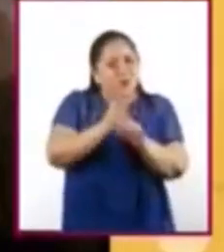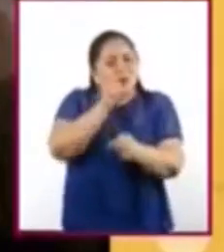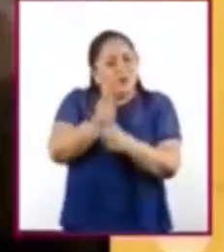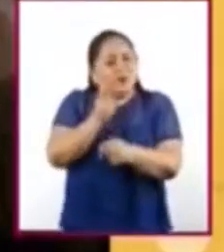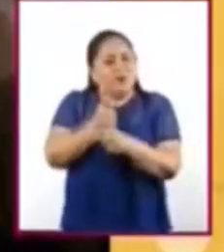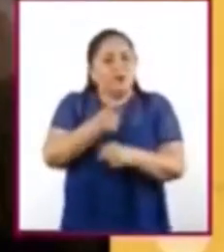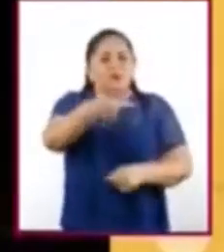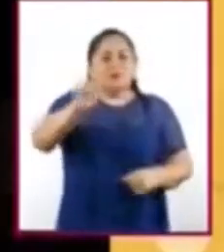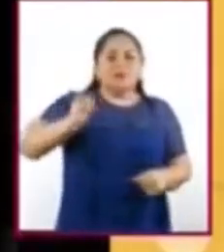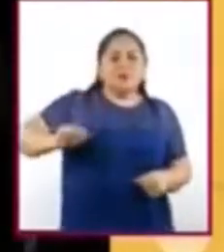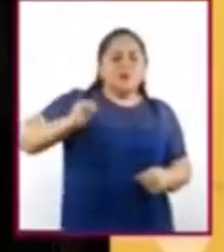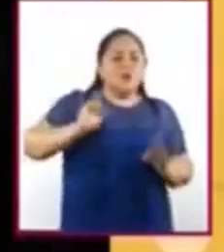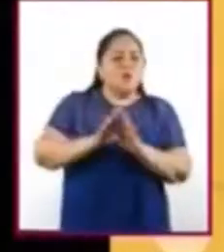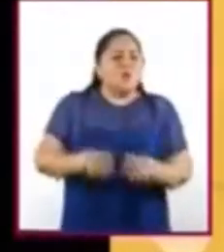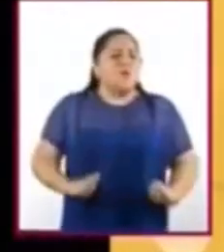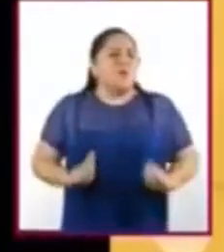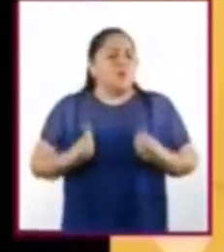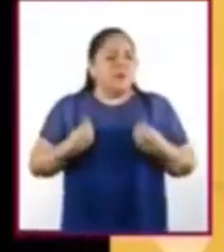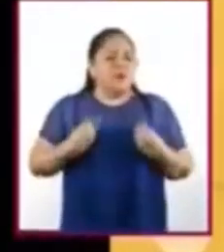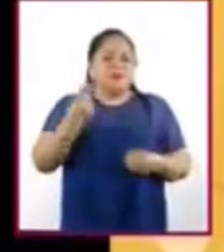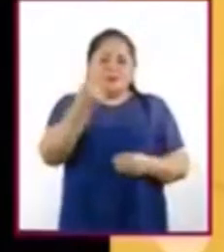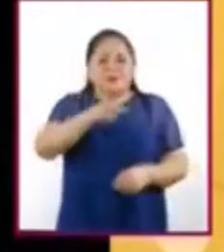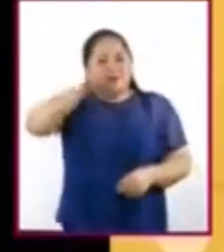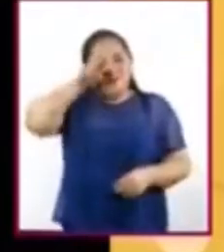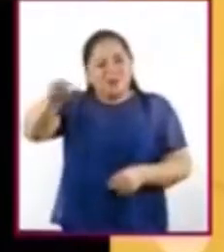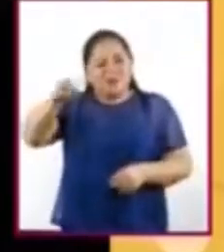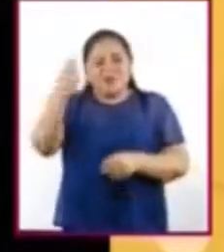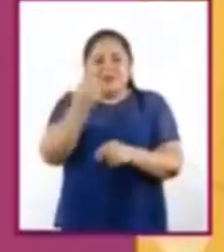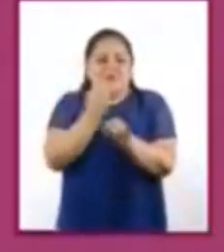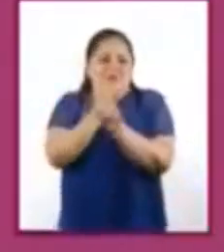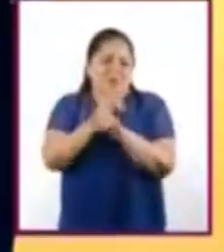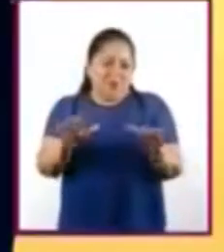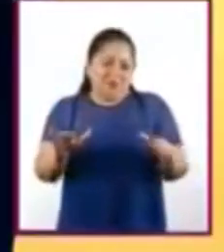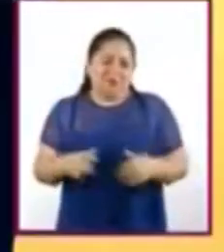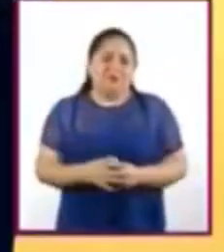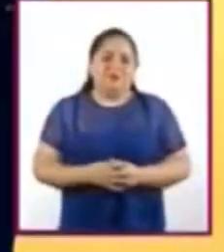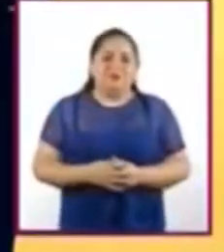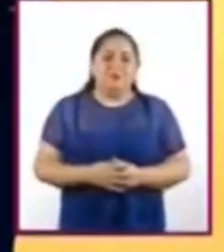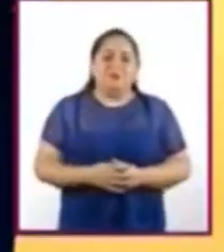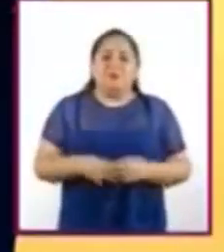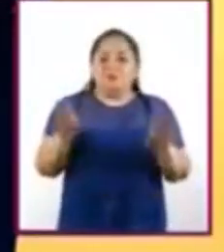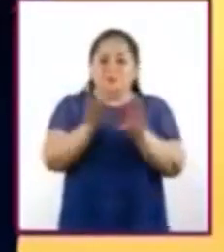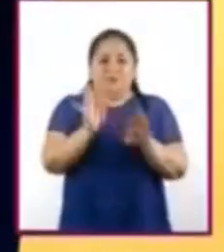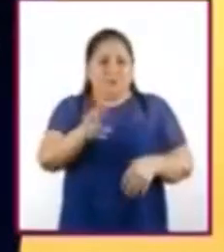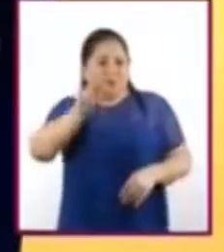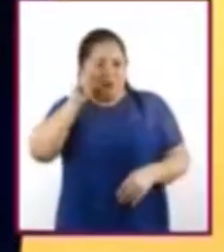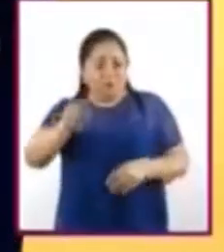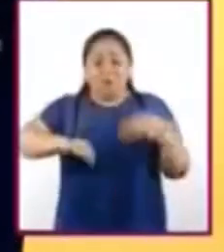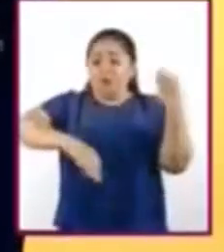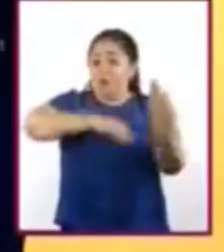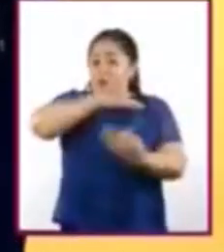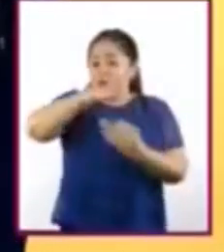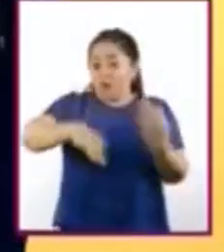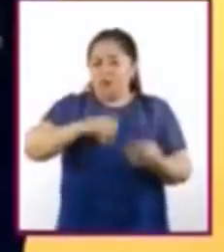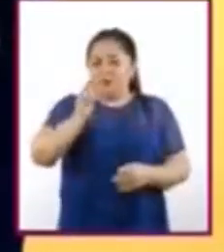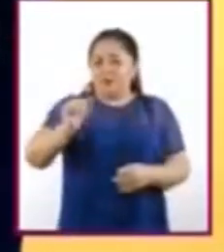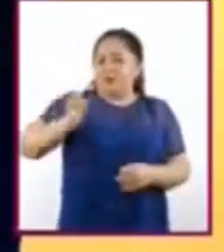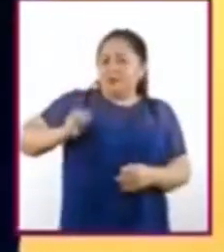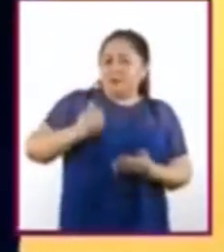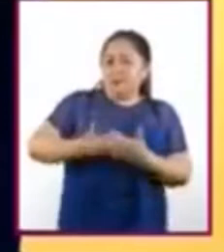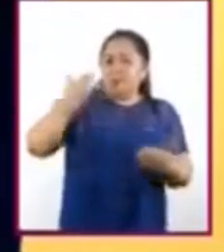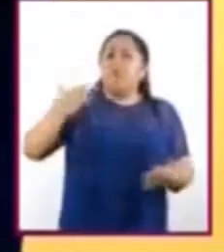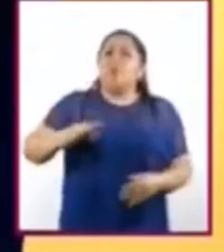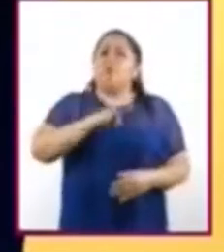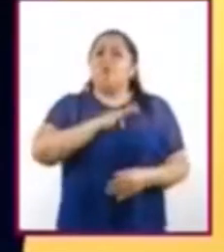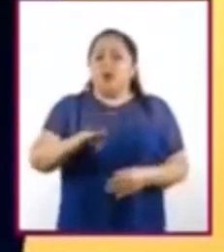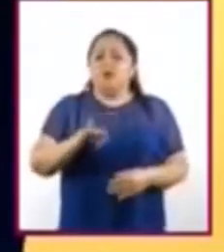vivían tus antepasados acercándote a las fuentes de información. Como vimos, todos los vestigios del pasado pueden